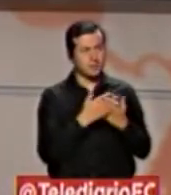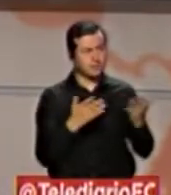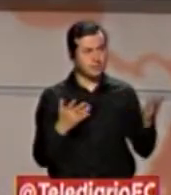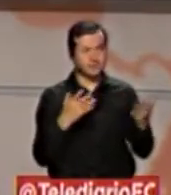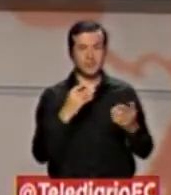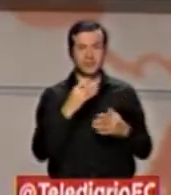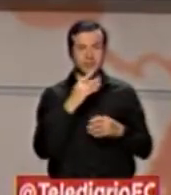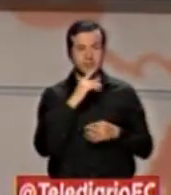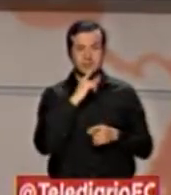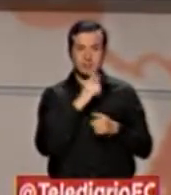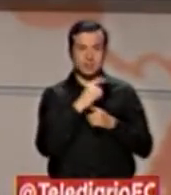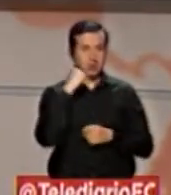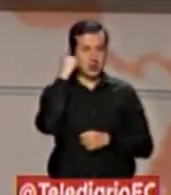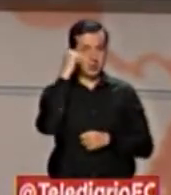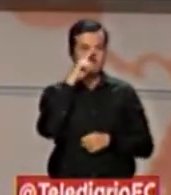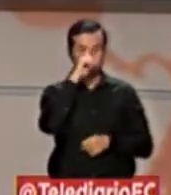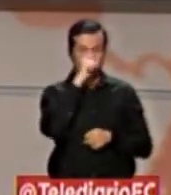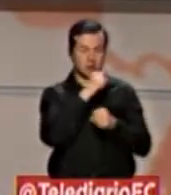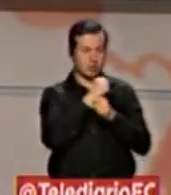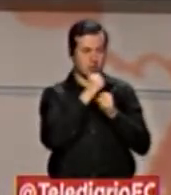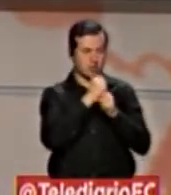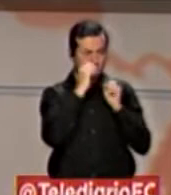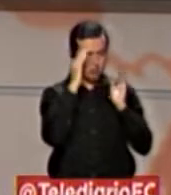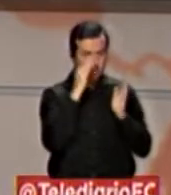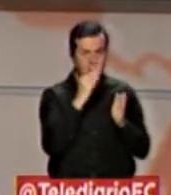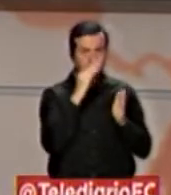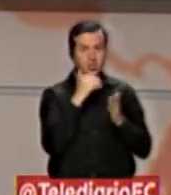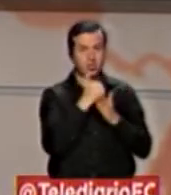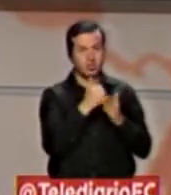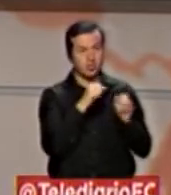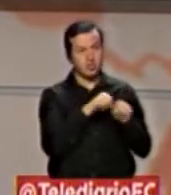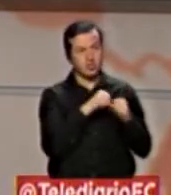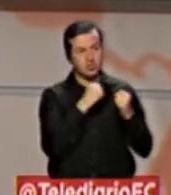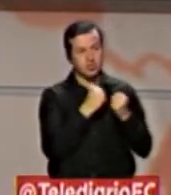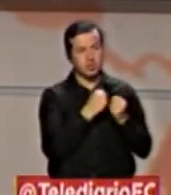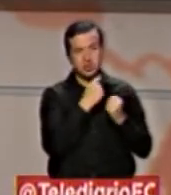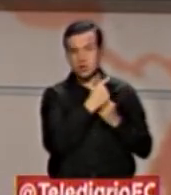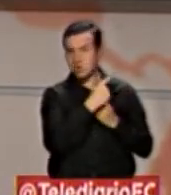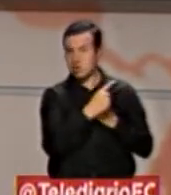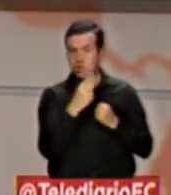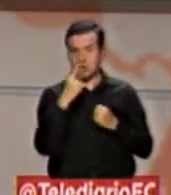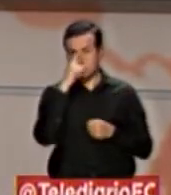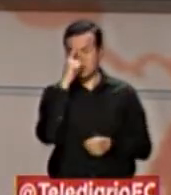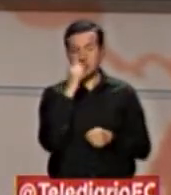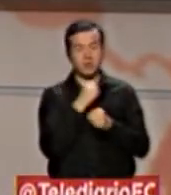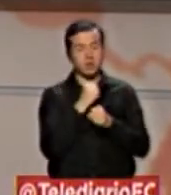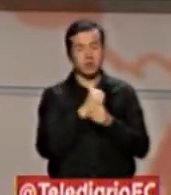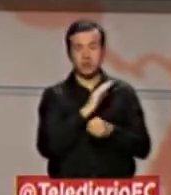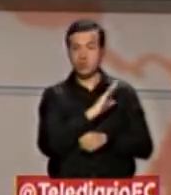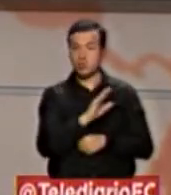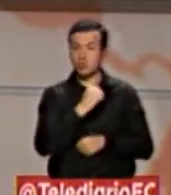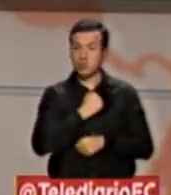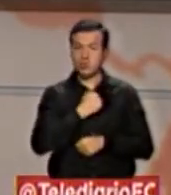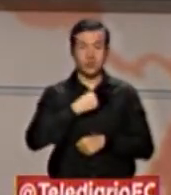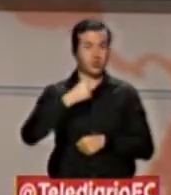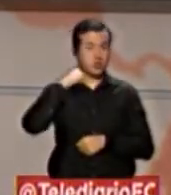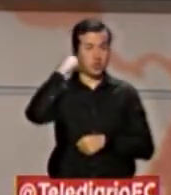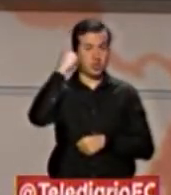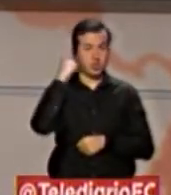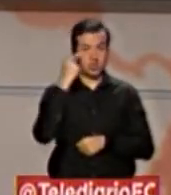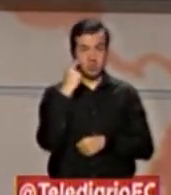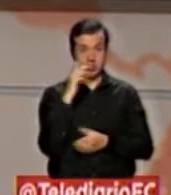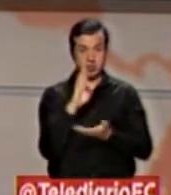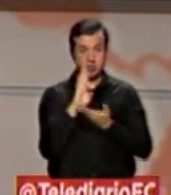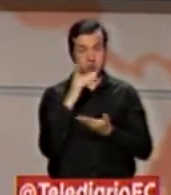defensa y restricta a los derechos de los trabajadores en cuanto a los beneficios sociales que cada trabajador ecuatoriano tiene derecho. Mirar también al Seguro Social,